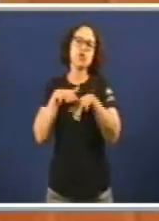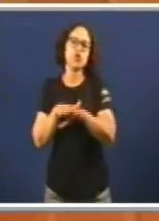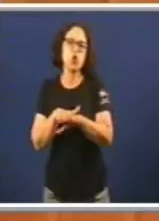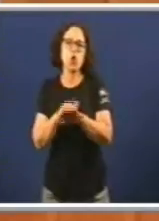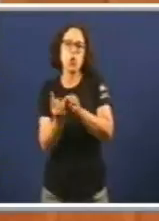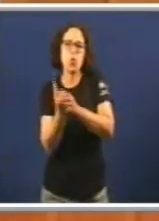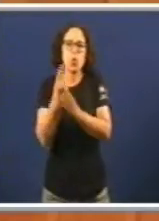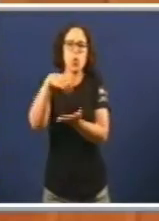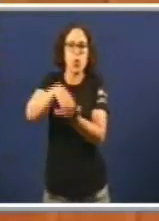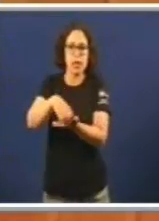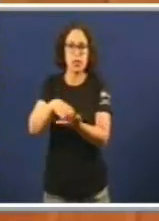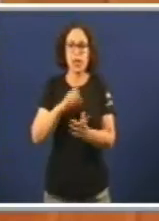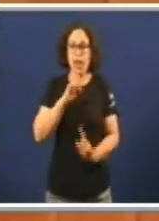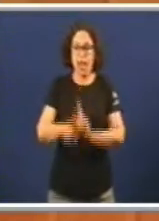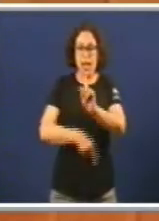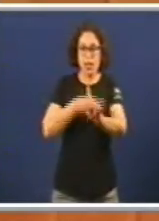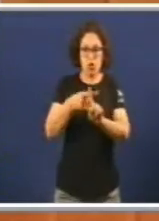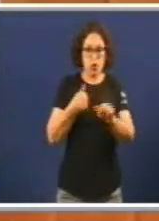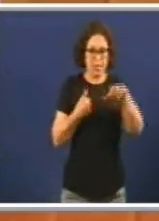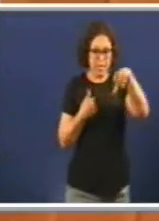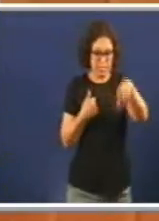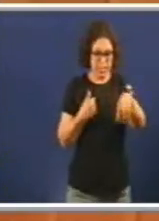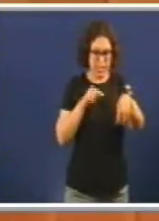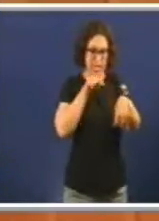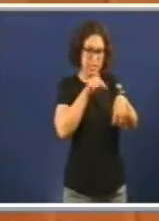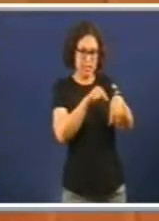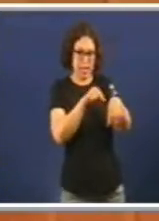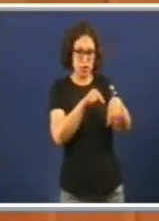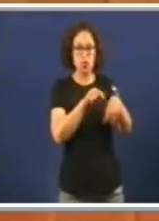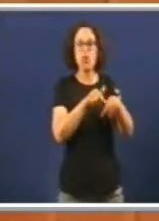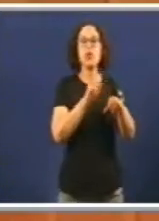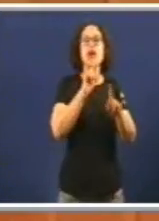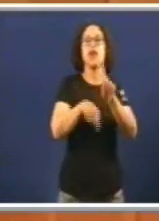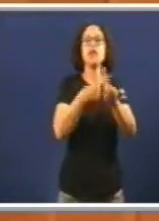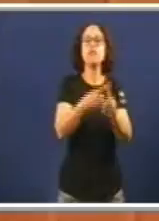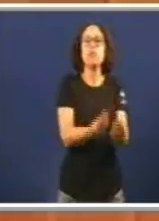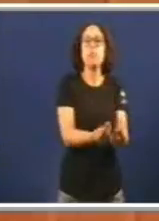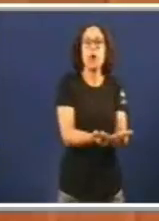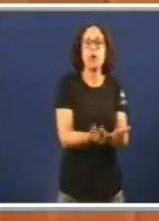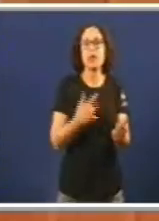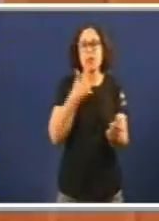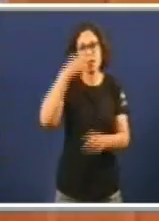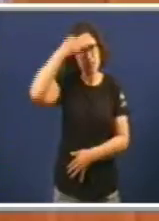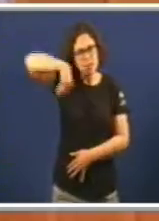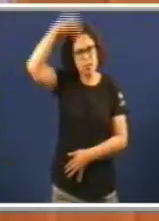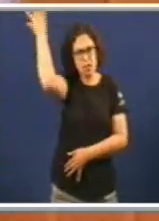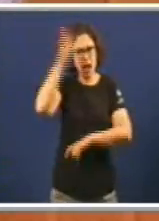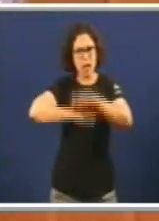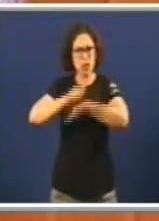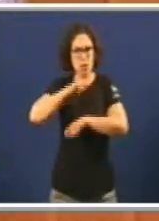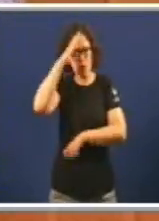o ano que ven xa non existan é un invento das AMPAs, das organizacións sindicais e das organizacións políticas